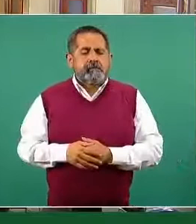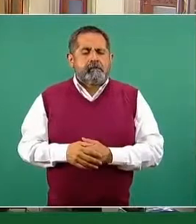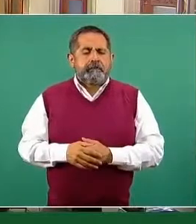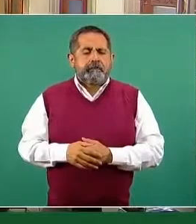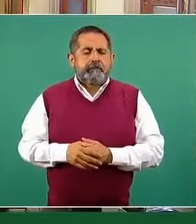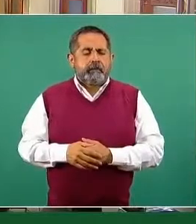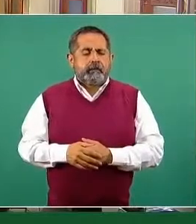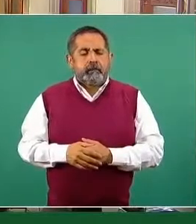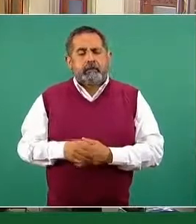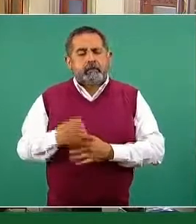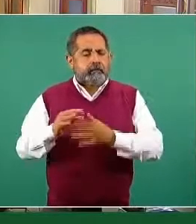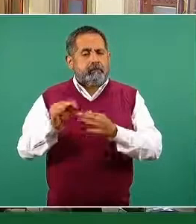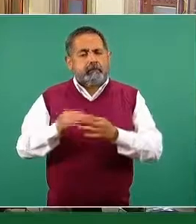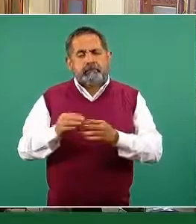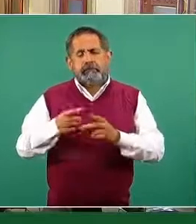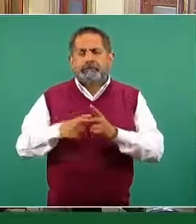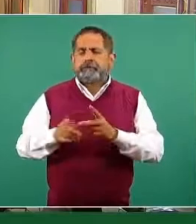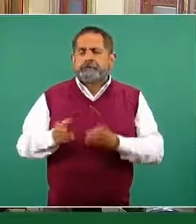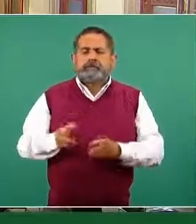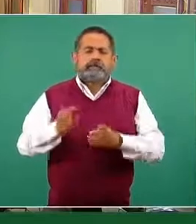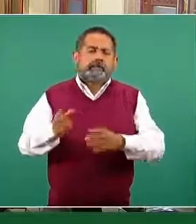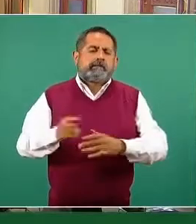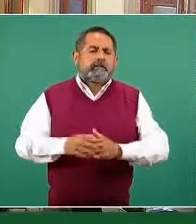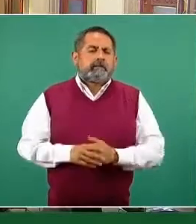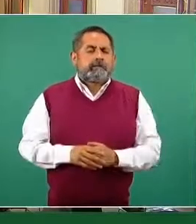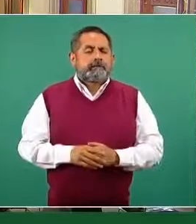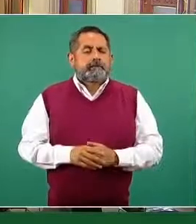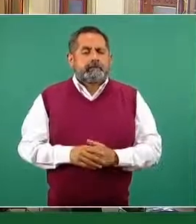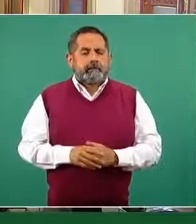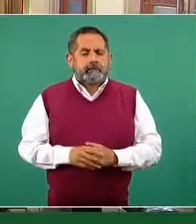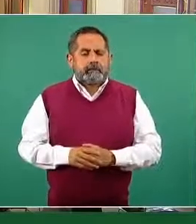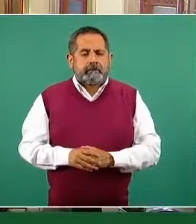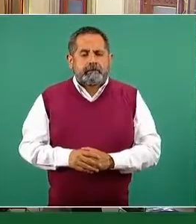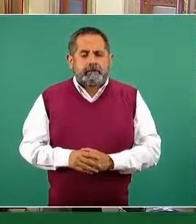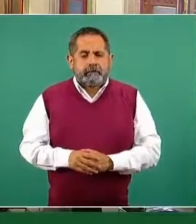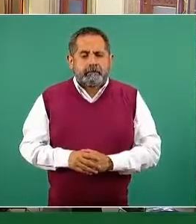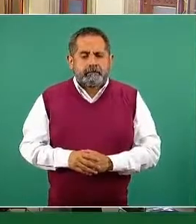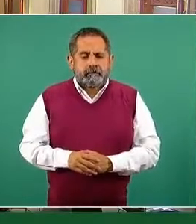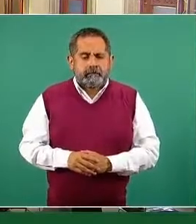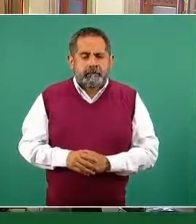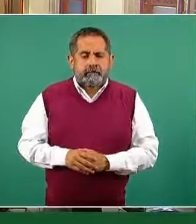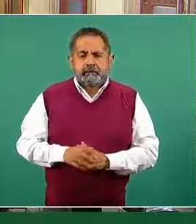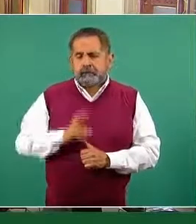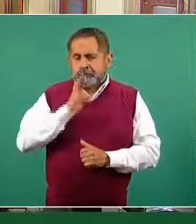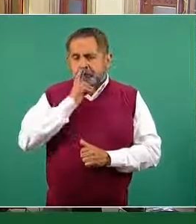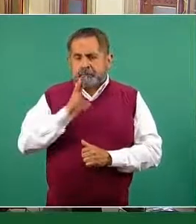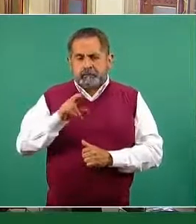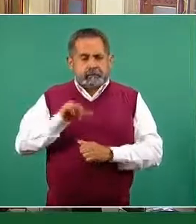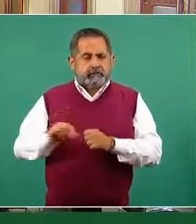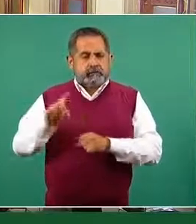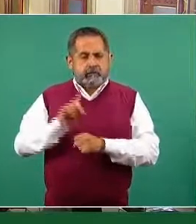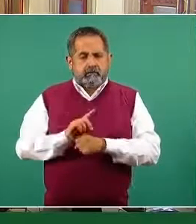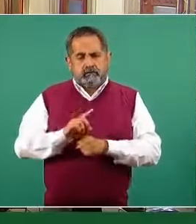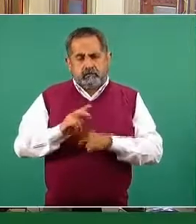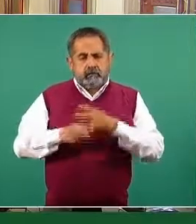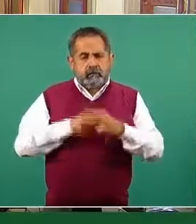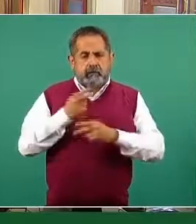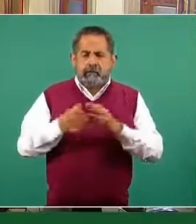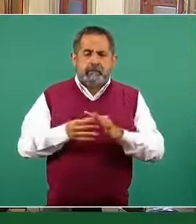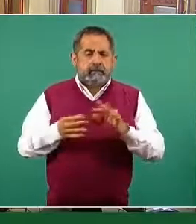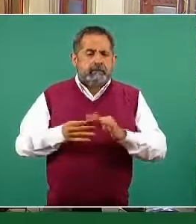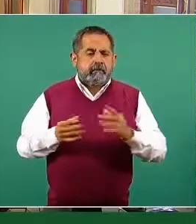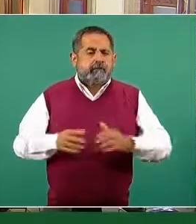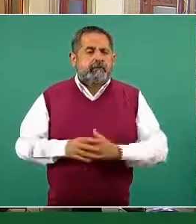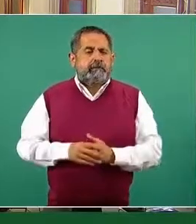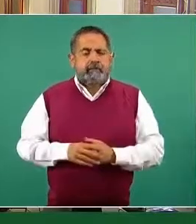buzon.covid@salud.gov.mx. Vamos a dar inicio con el reporte del día de hoy.